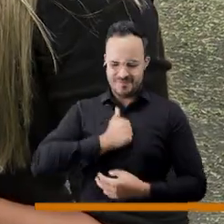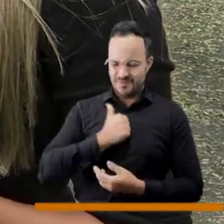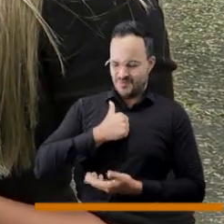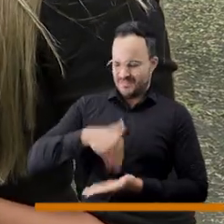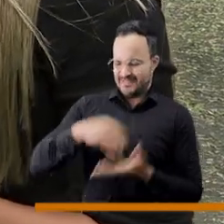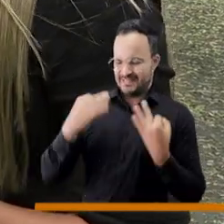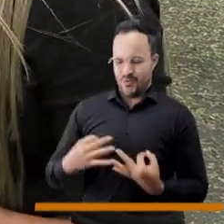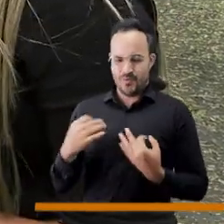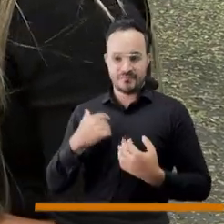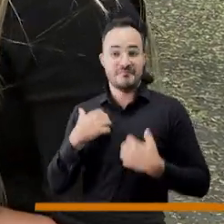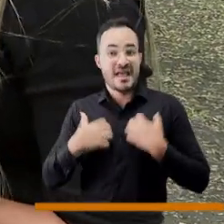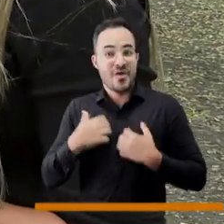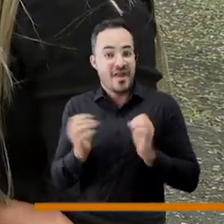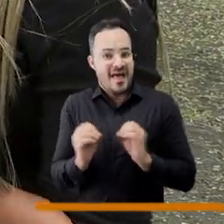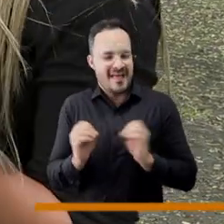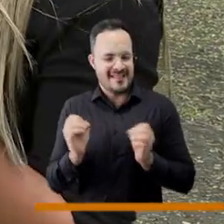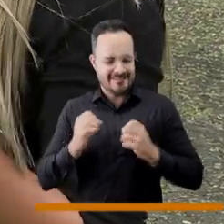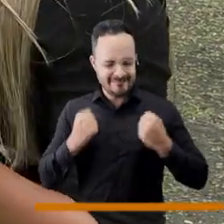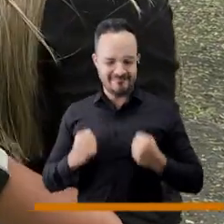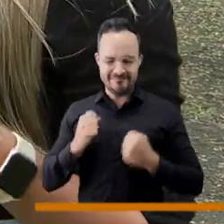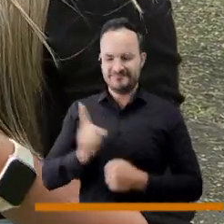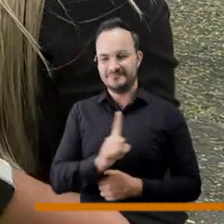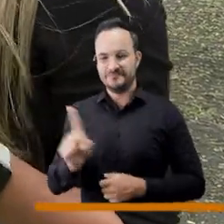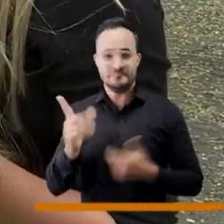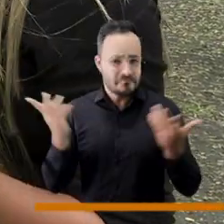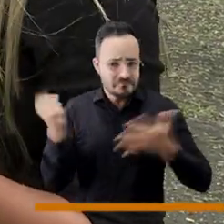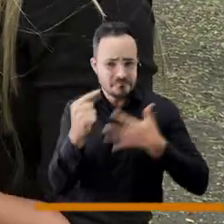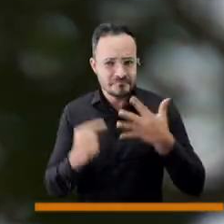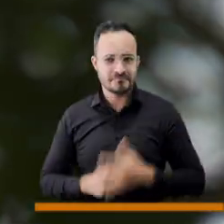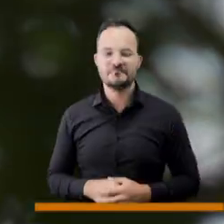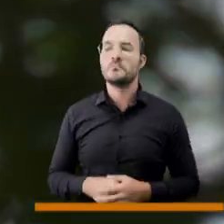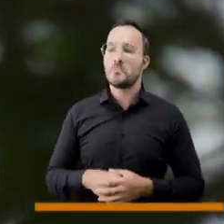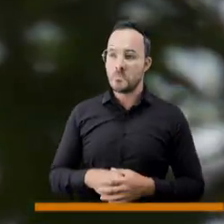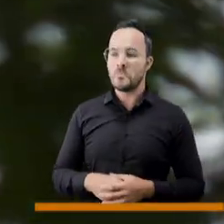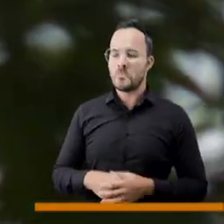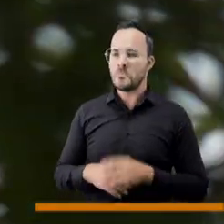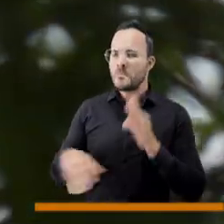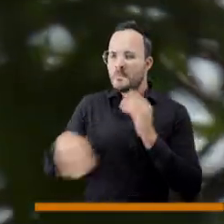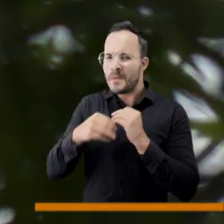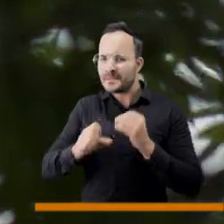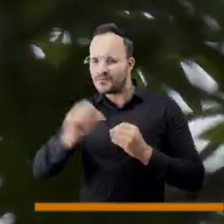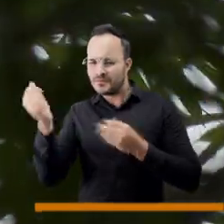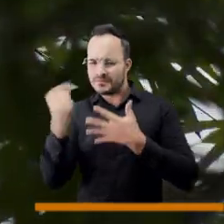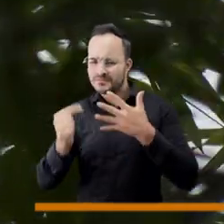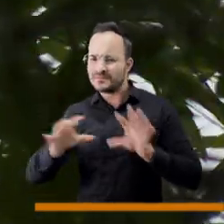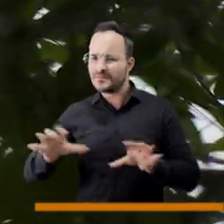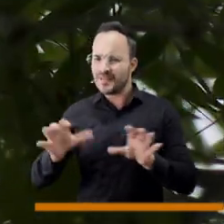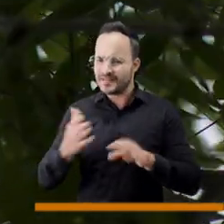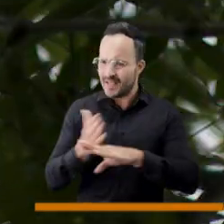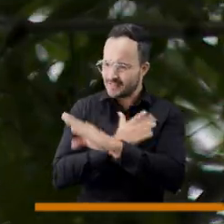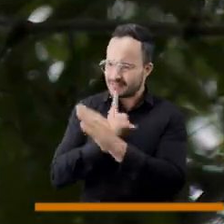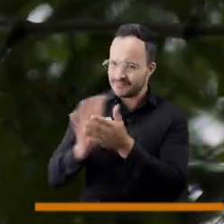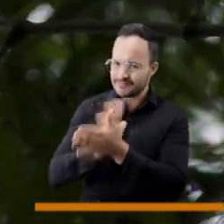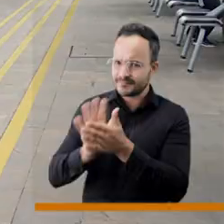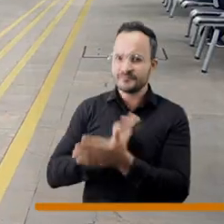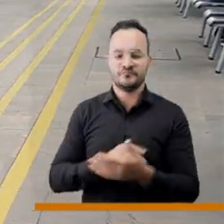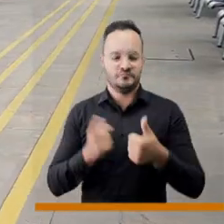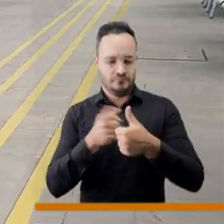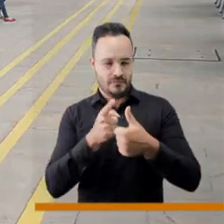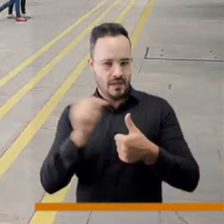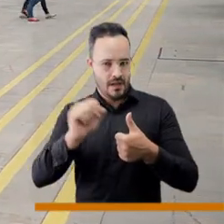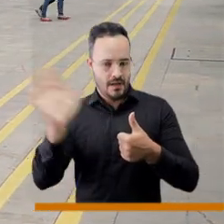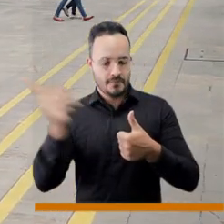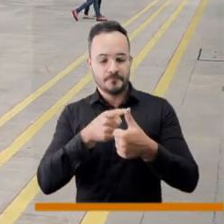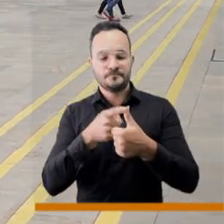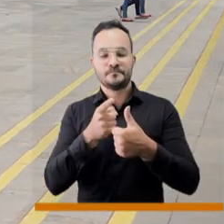sea, al inicio nos mencionaba de unas actividades que se desarrollan aquí en el parque. Cuéntenos más acerca de esas actividades. Claro, tenemos